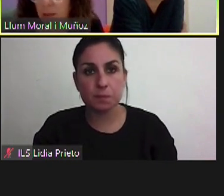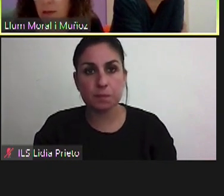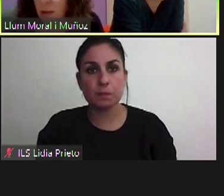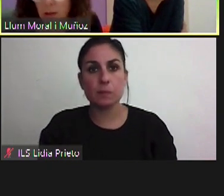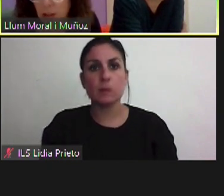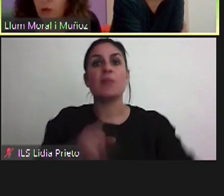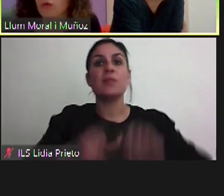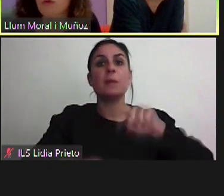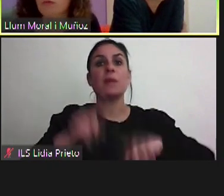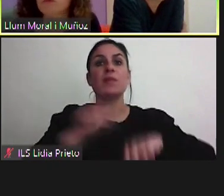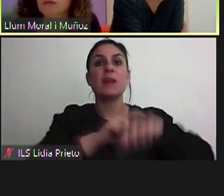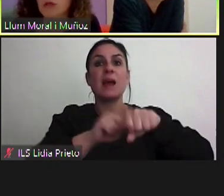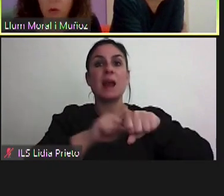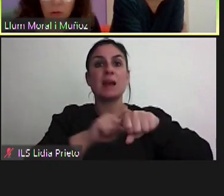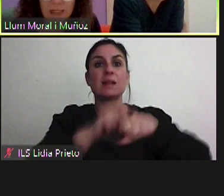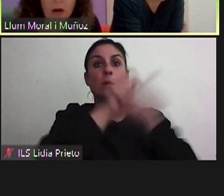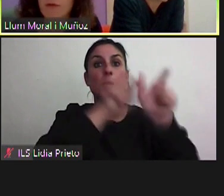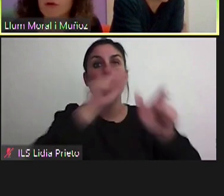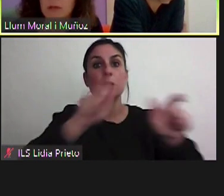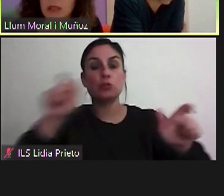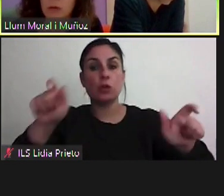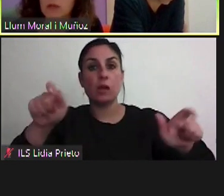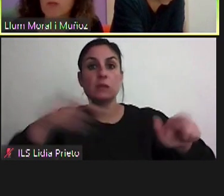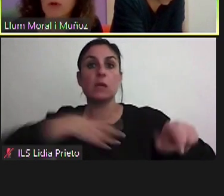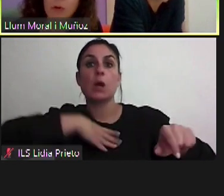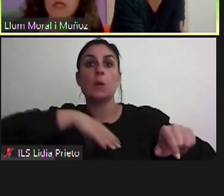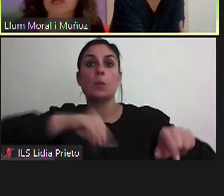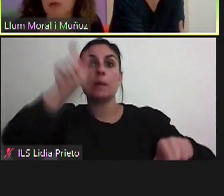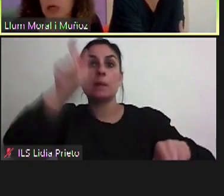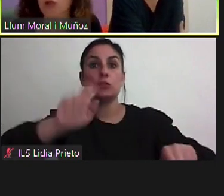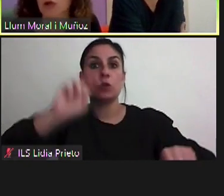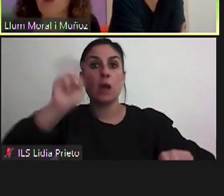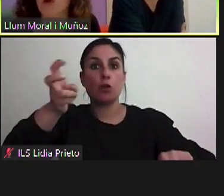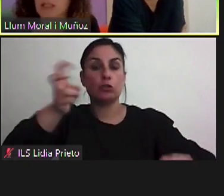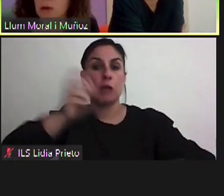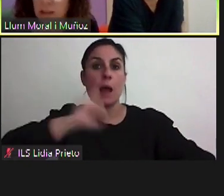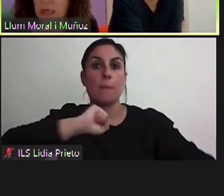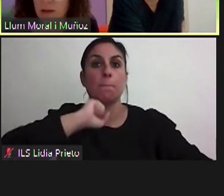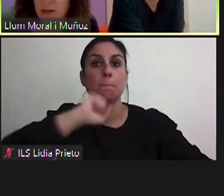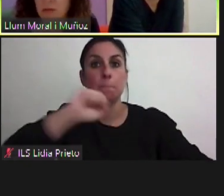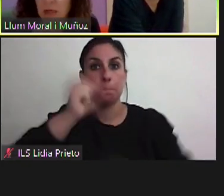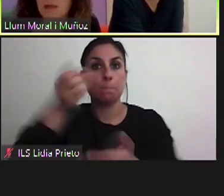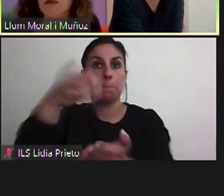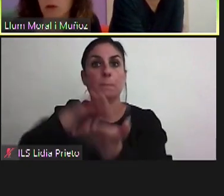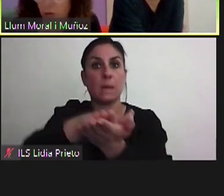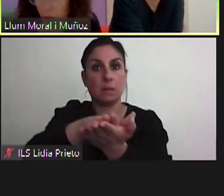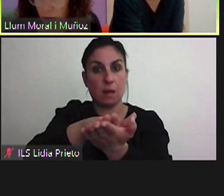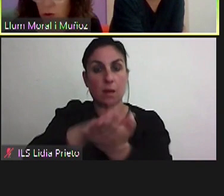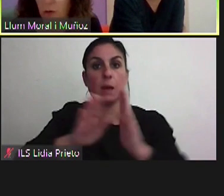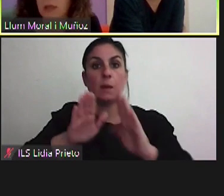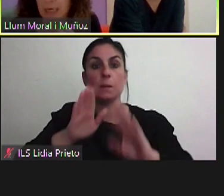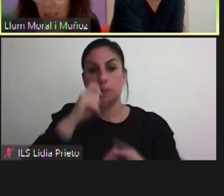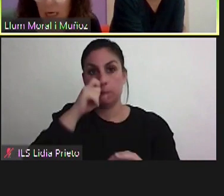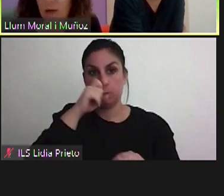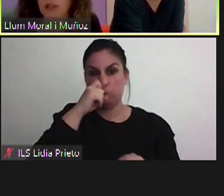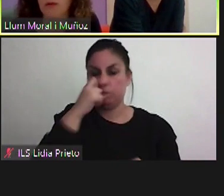o asertiva. Eso es un estilo de afrontamiento, pero no es por el hecho de tener un problema de salud mental, ¿vale? Lo he